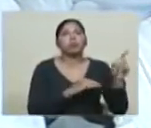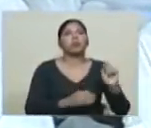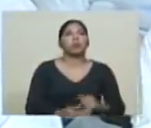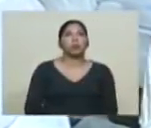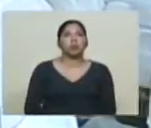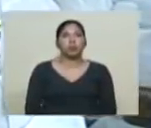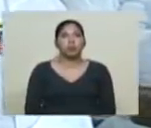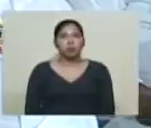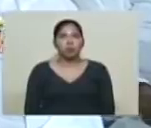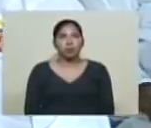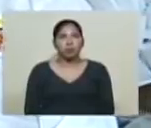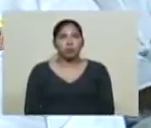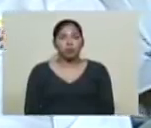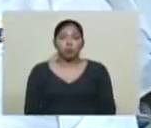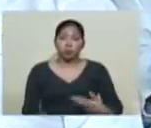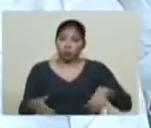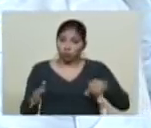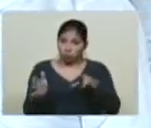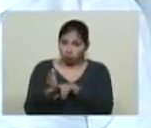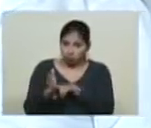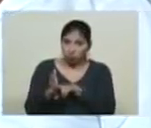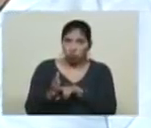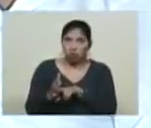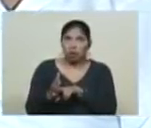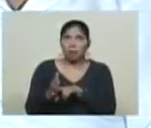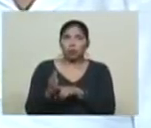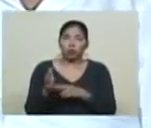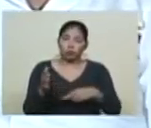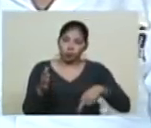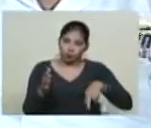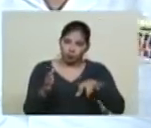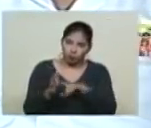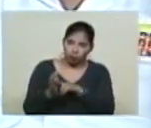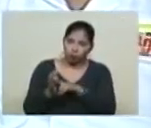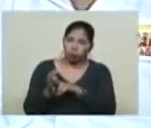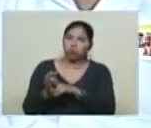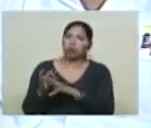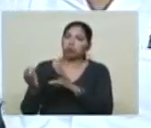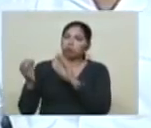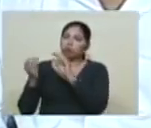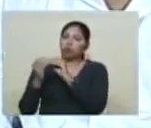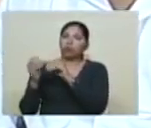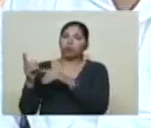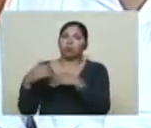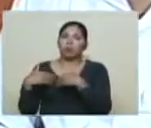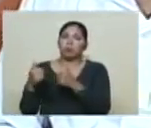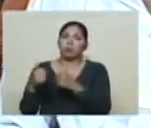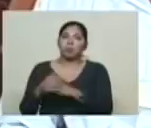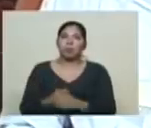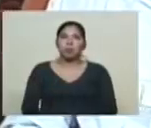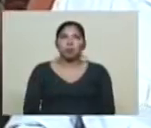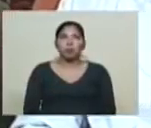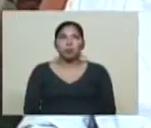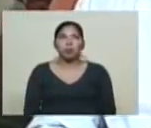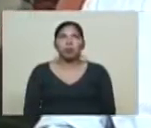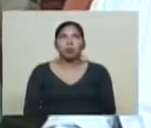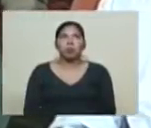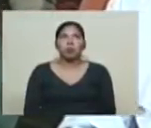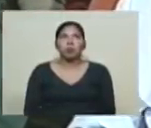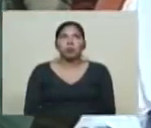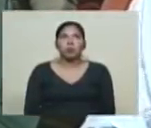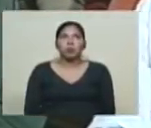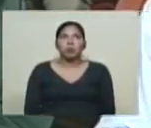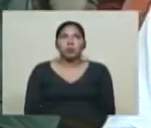De, vuelvo a repetir, como lo ha explicado bien nuestro ministro de Salud, ¿no? Se va a colocar